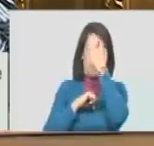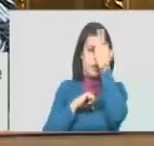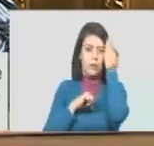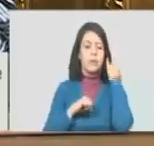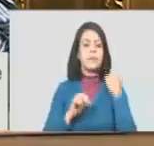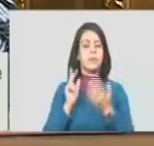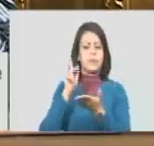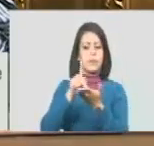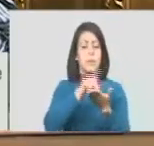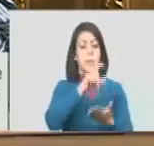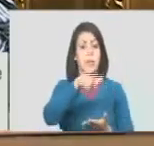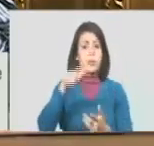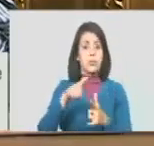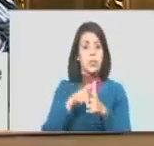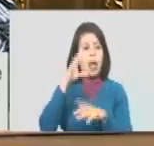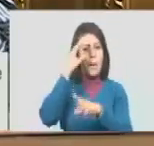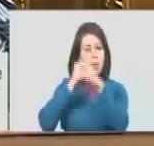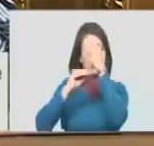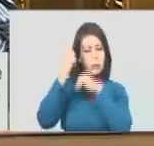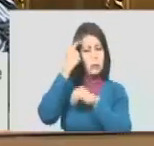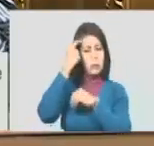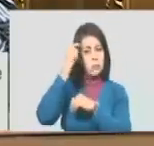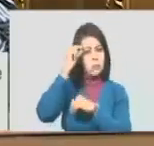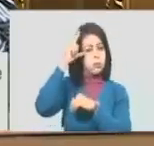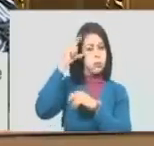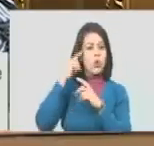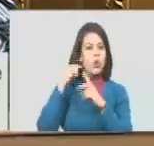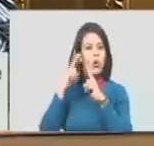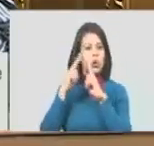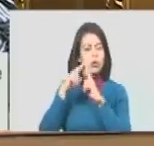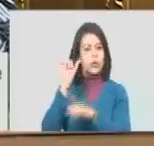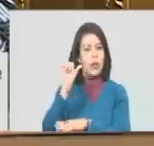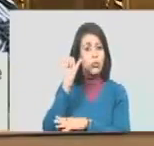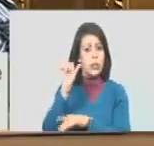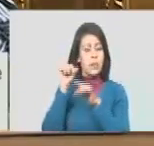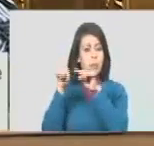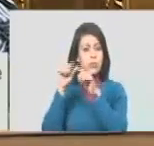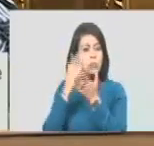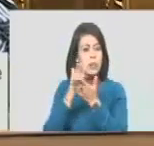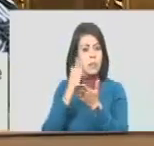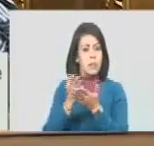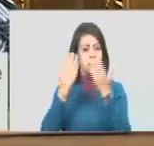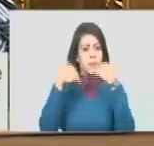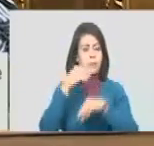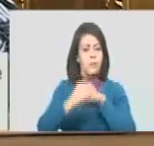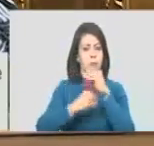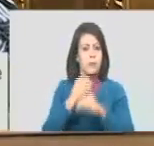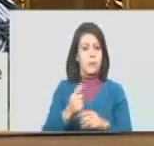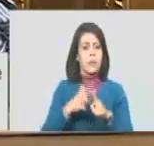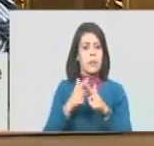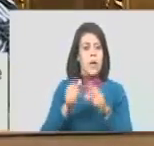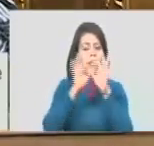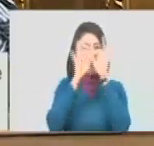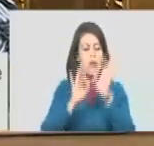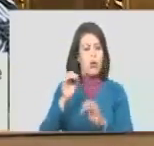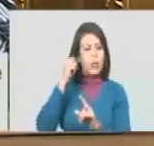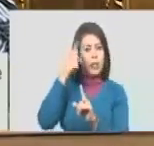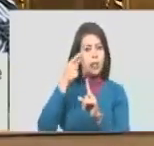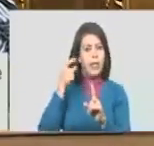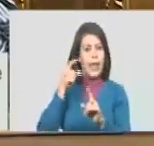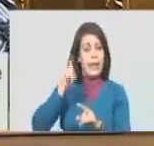la presencia de personal con conocimiento de los trastornos del espectro autista y que empleen las estrategias